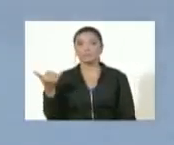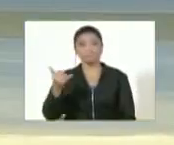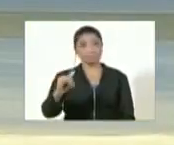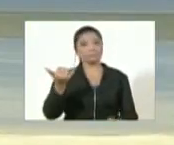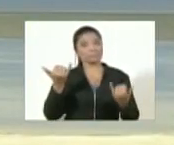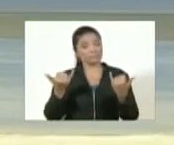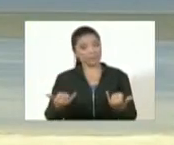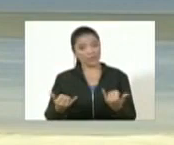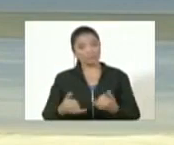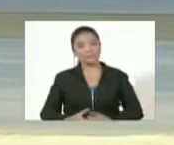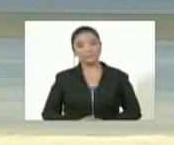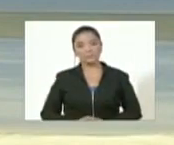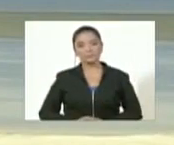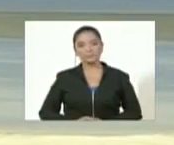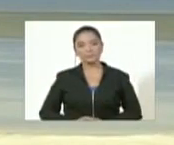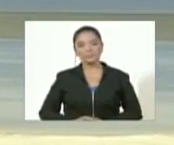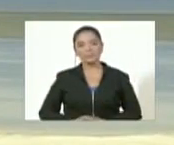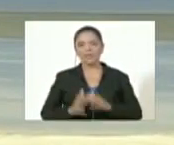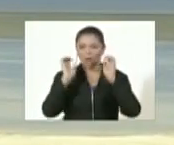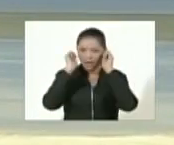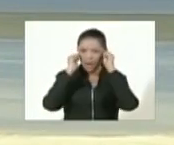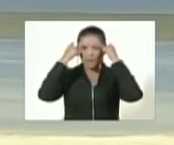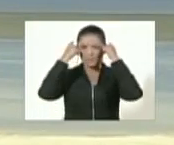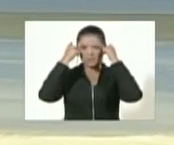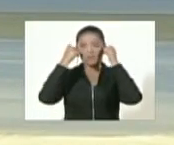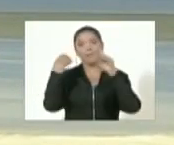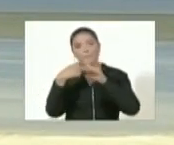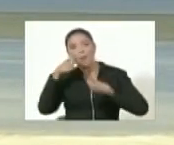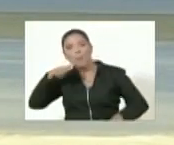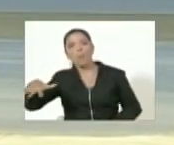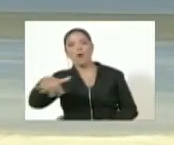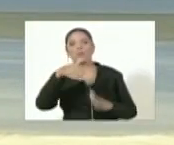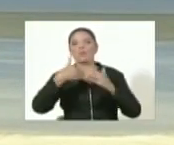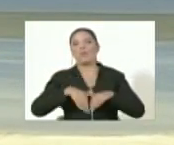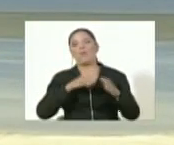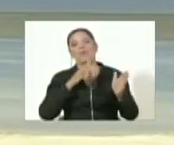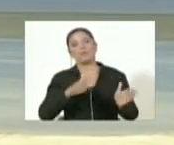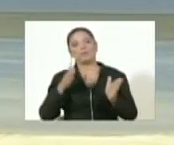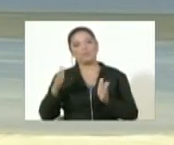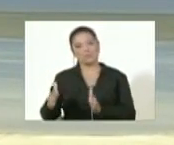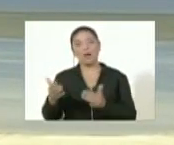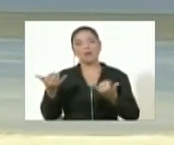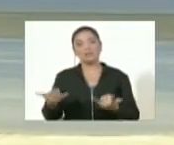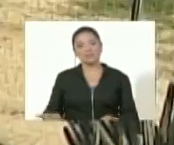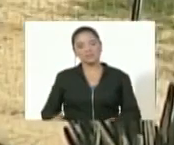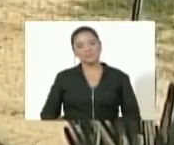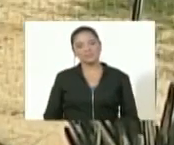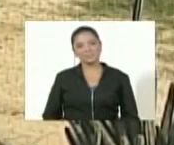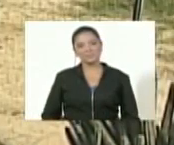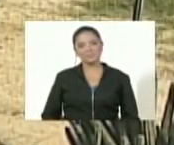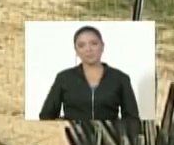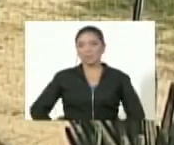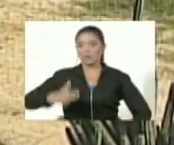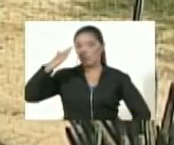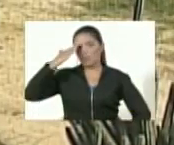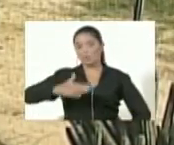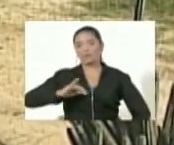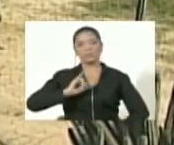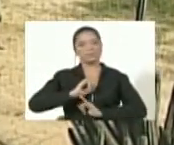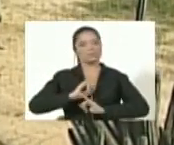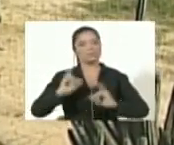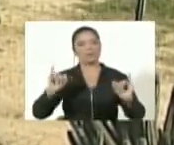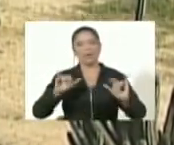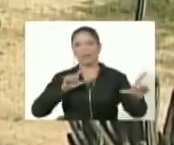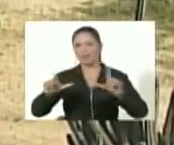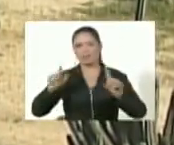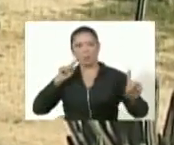con la milicia bolivariana y el pueblo organizado. De esta manera, mi comandante, ya se ha consolidado el